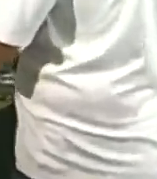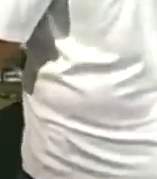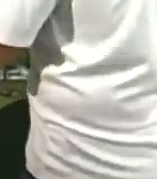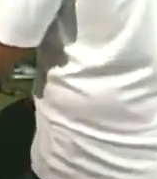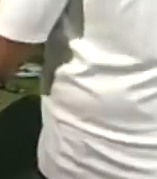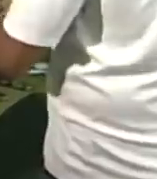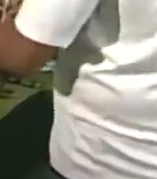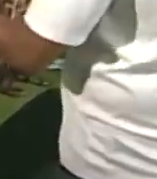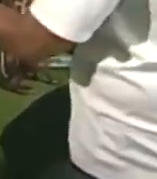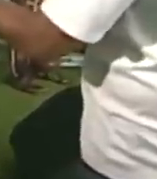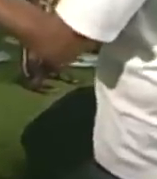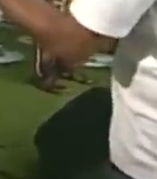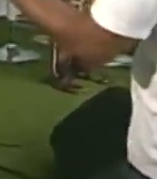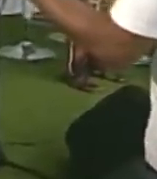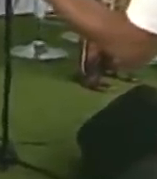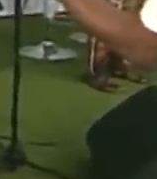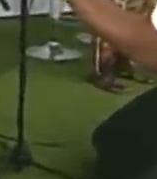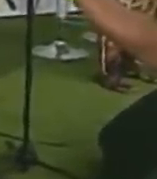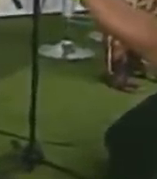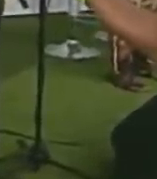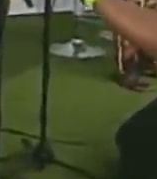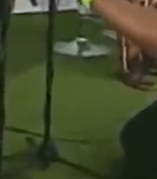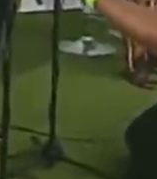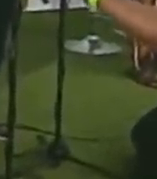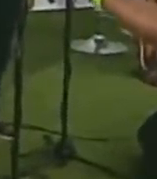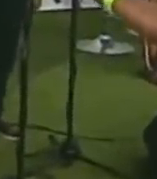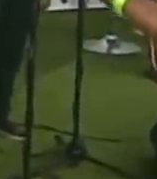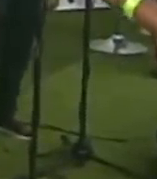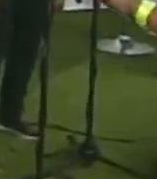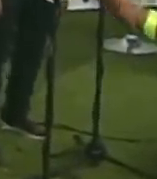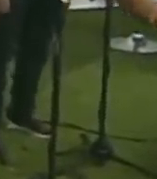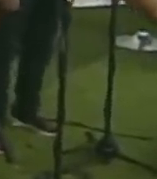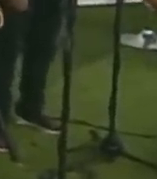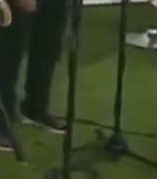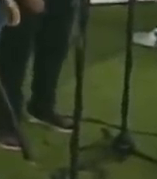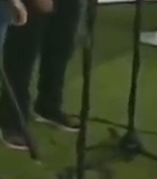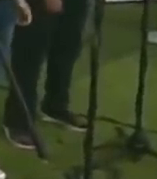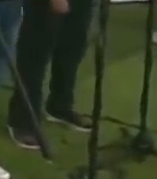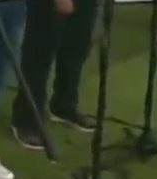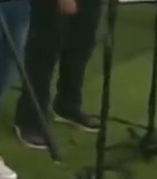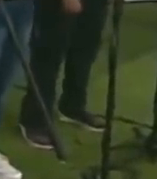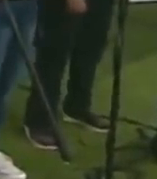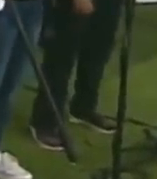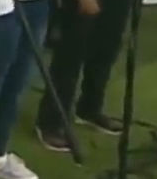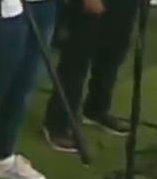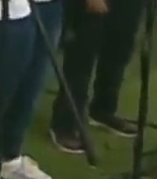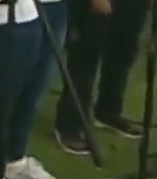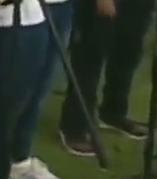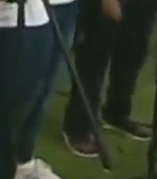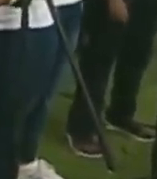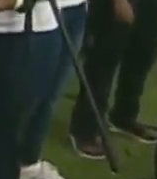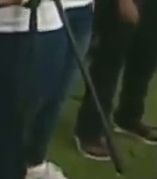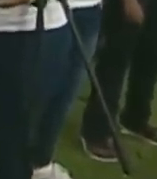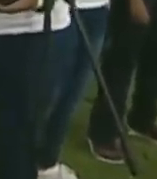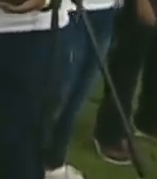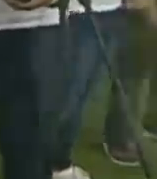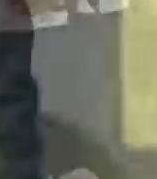cierto, eficiente y de eficacia. Vamos a despedir esta transmisión.